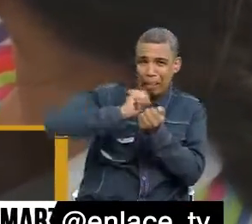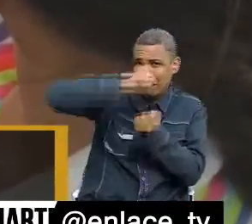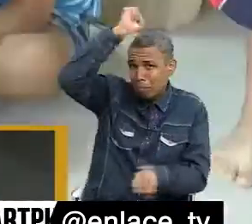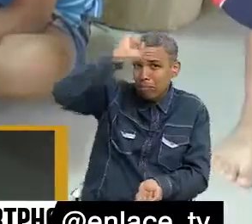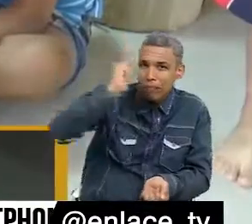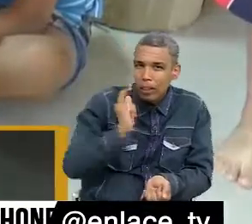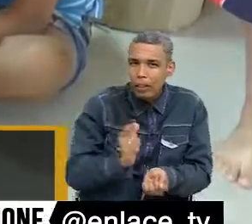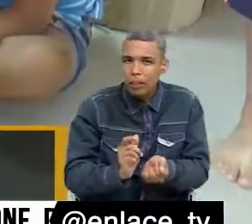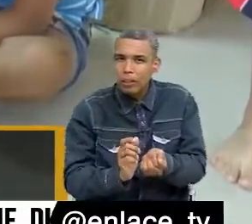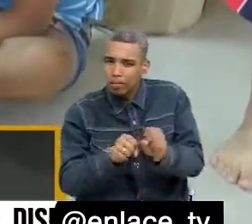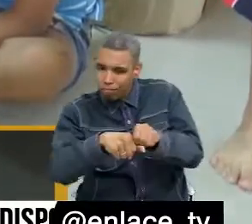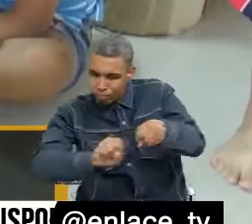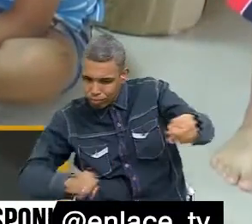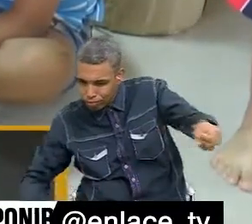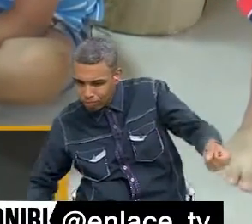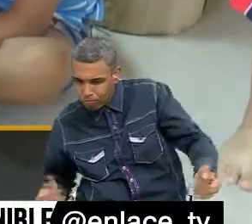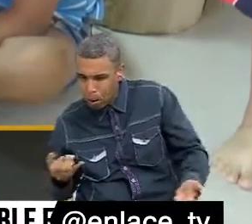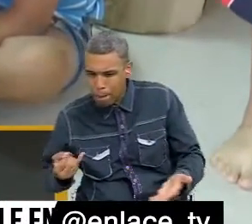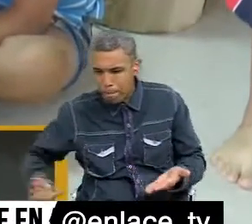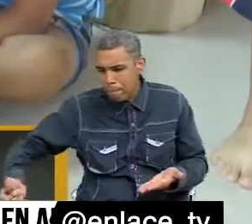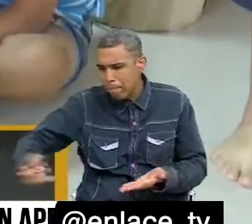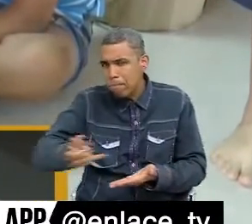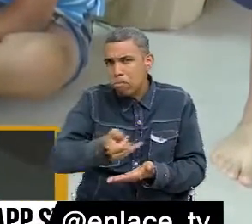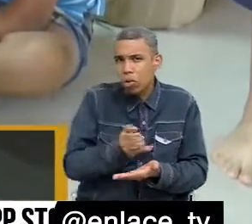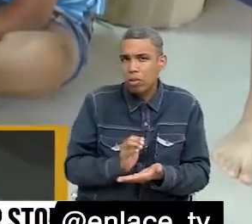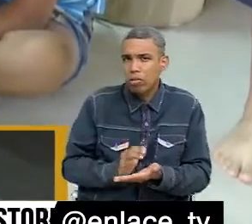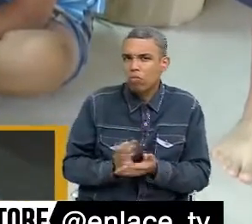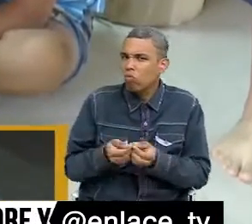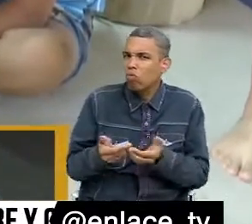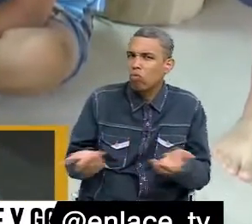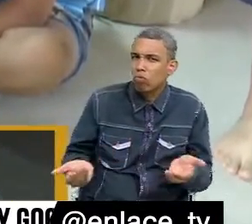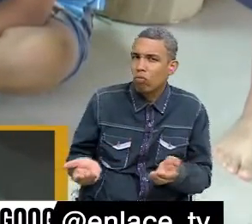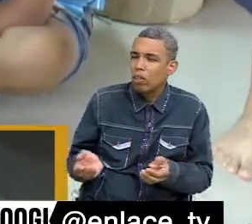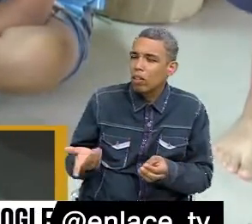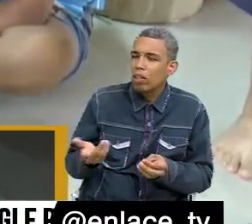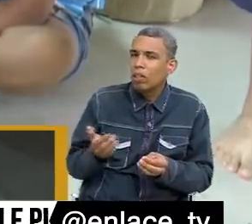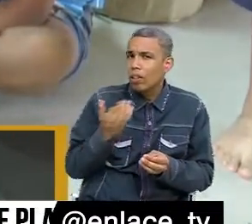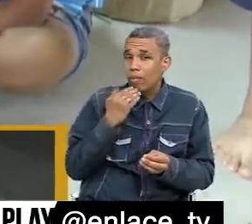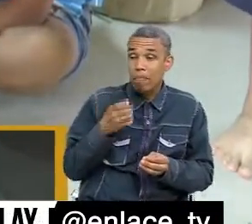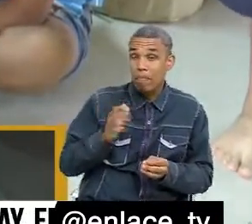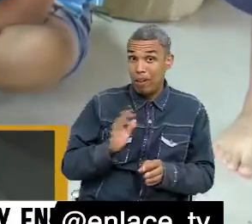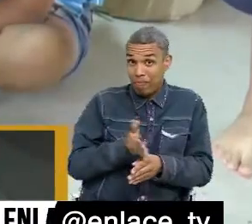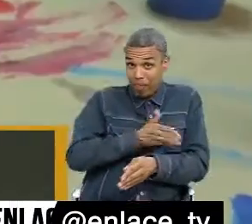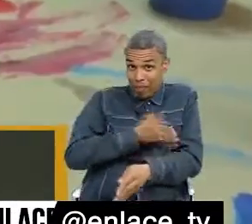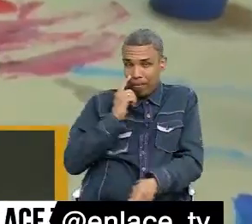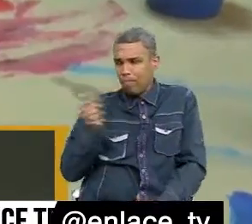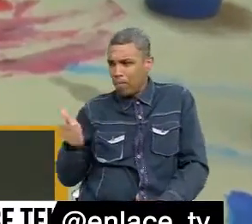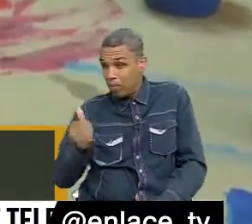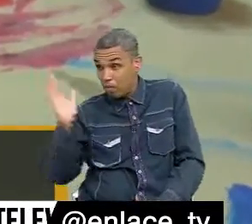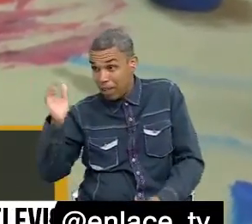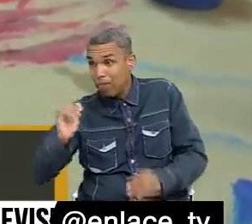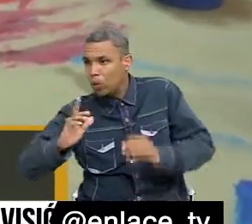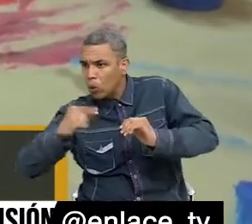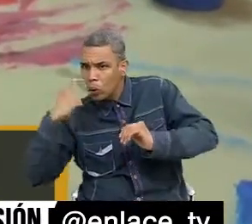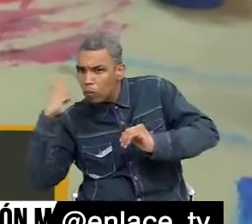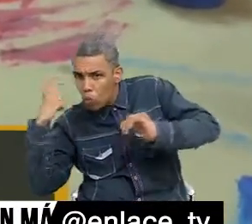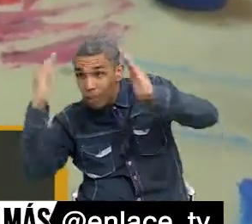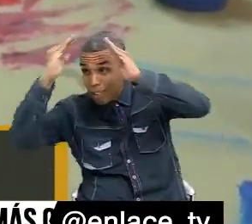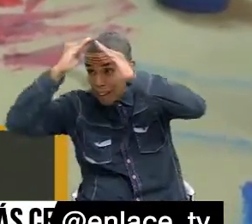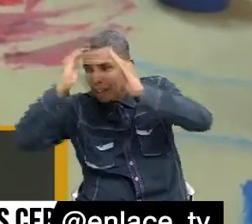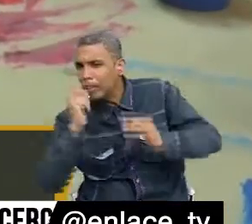están utilizando los niños? Puro material reciclable. A ellos les hemos dicho que consigan cajas de cartón, tapas de gaseosa, costales que